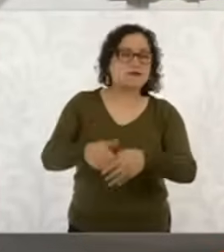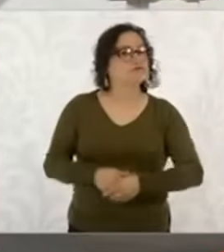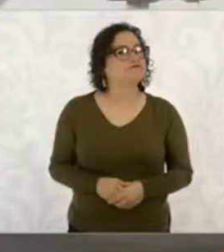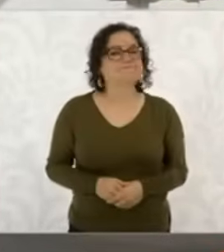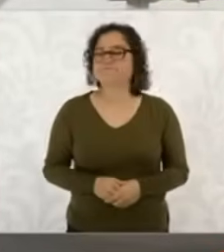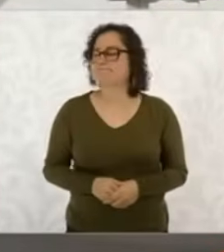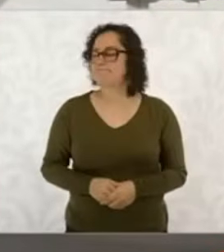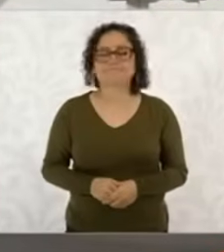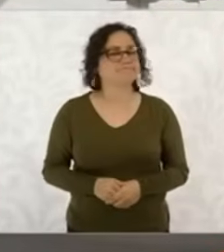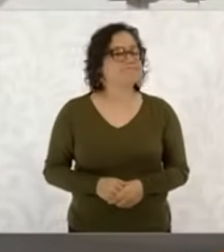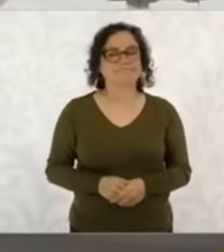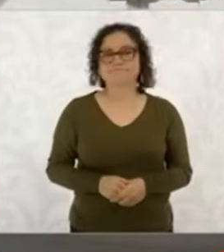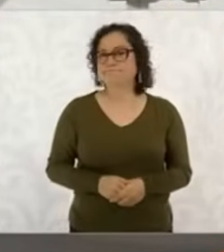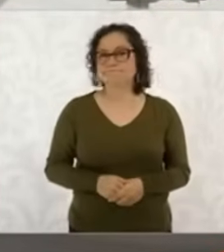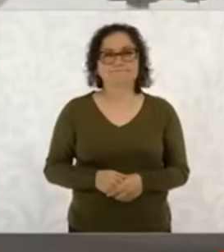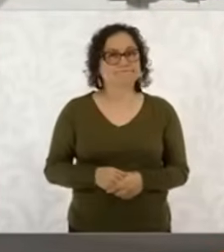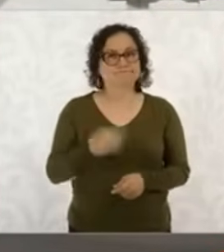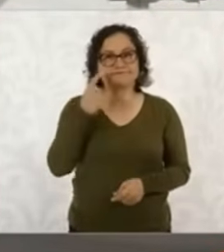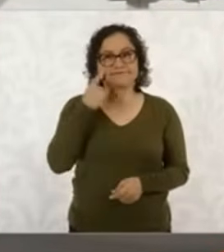No.